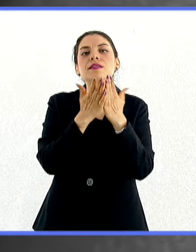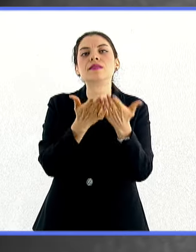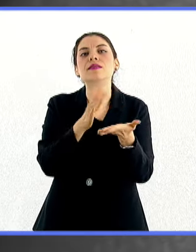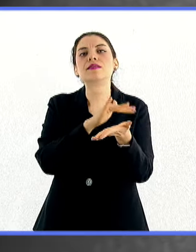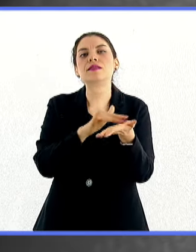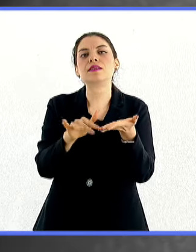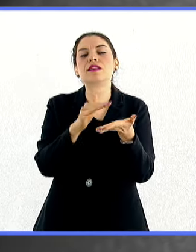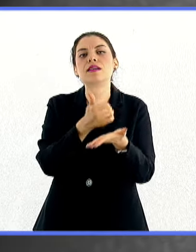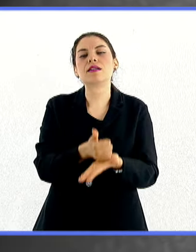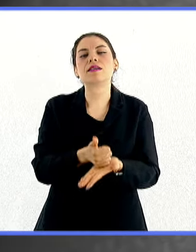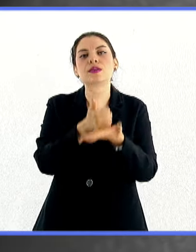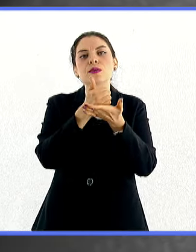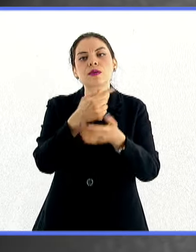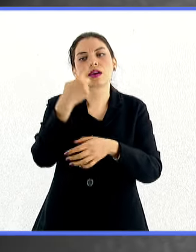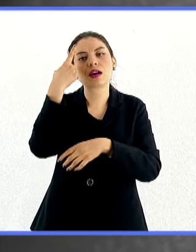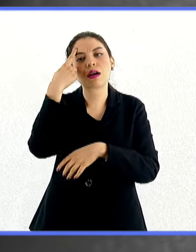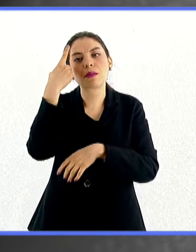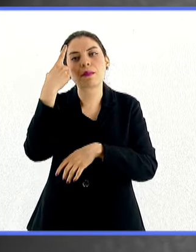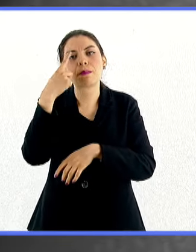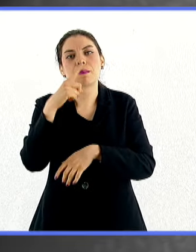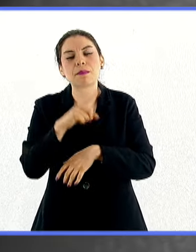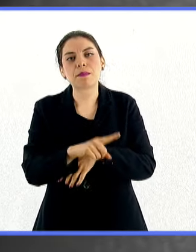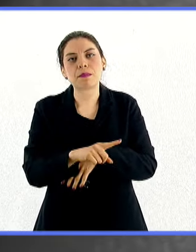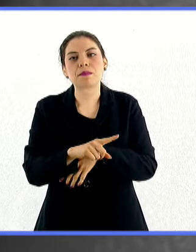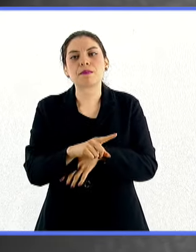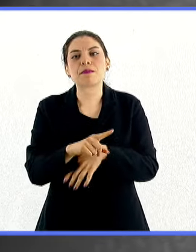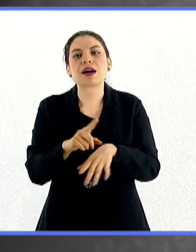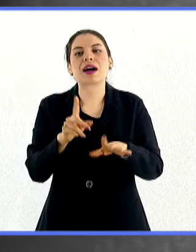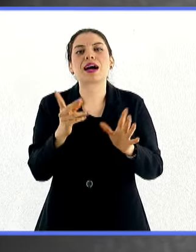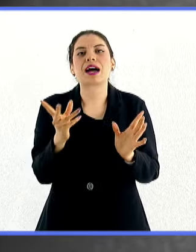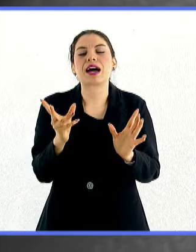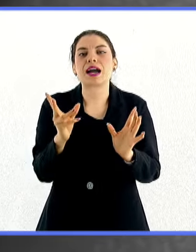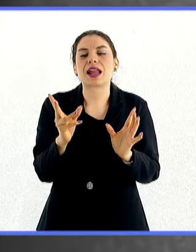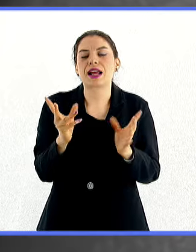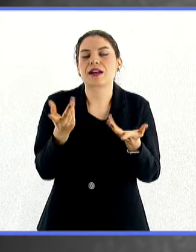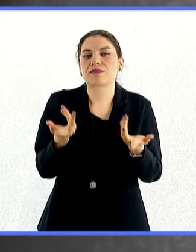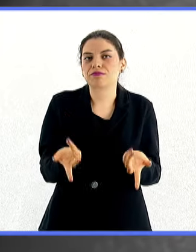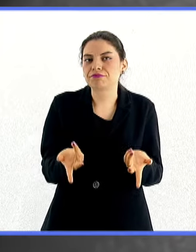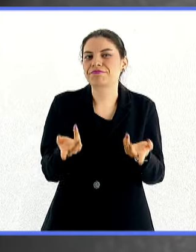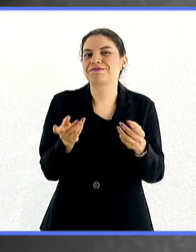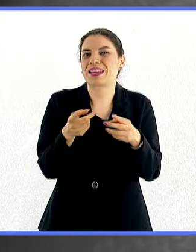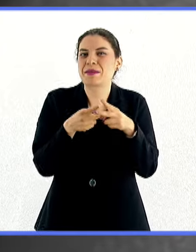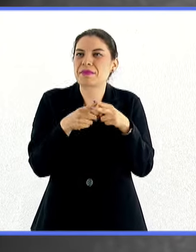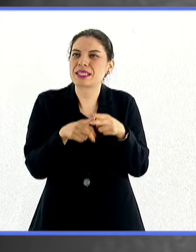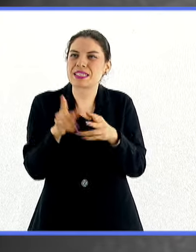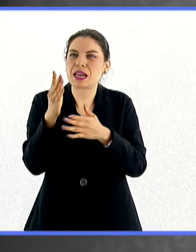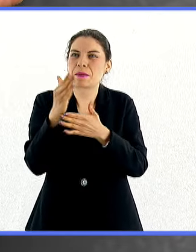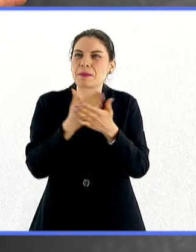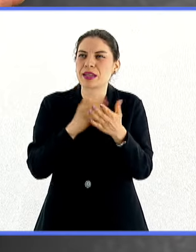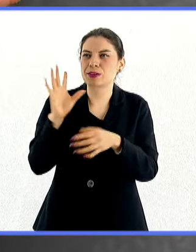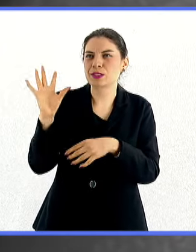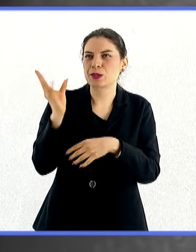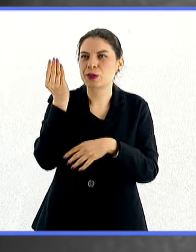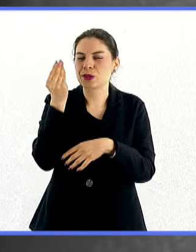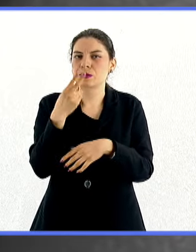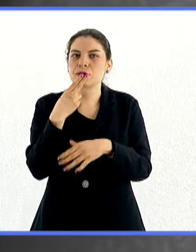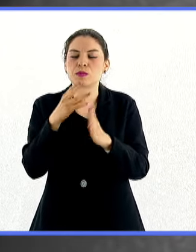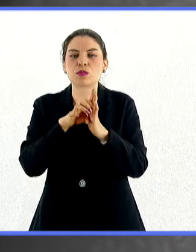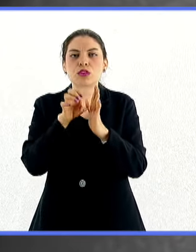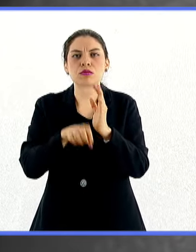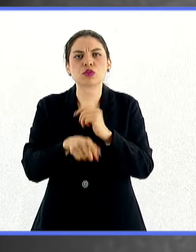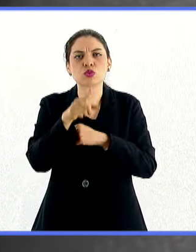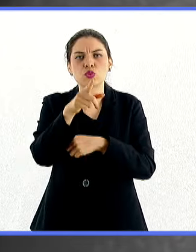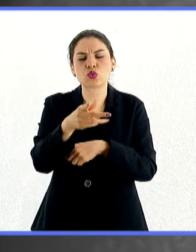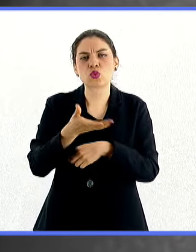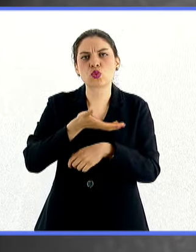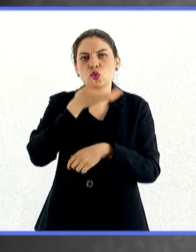a sobrellevar mejor la inmensa galaxia de lo digital que se nos viene encima. Si tú tienes un entrenamiento como lector,